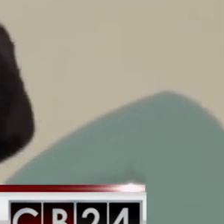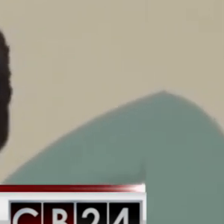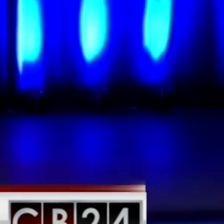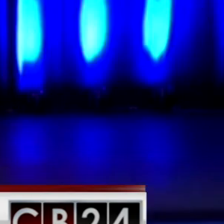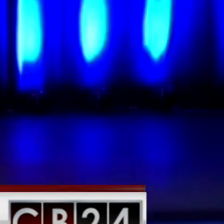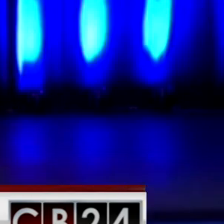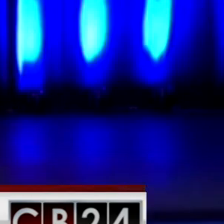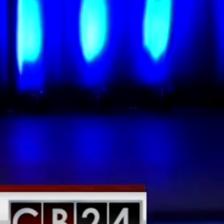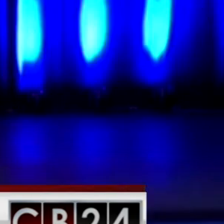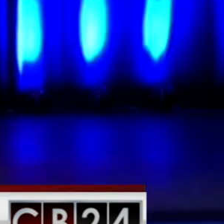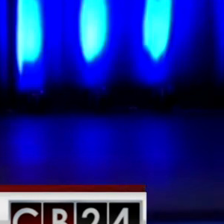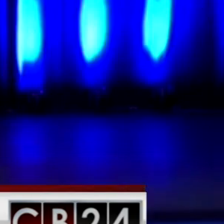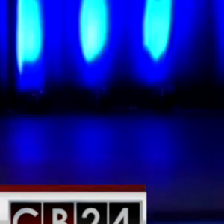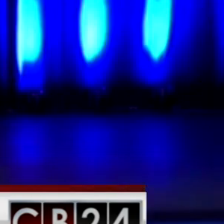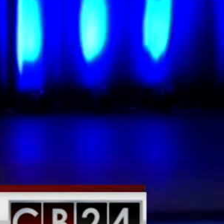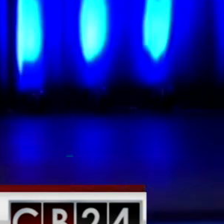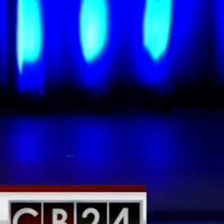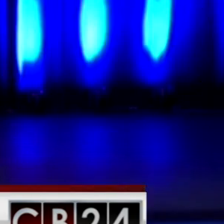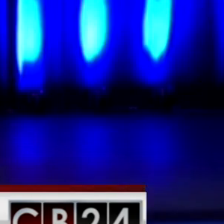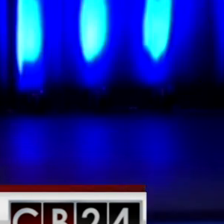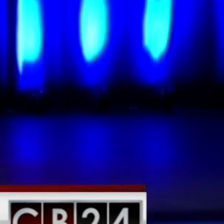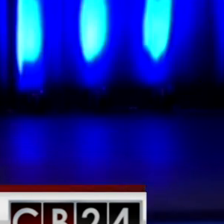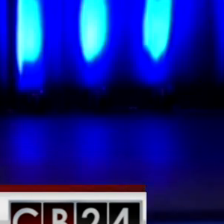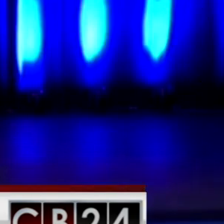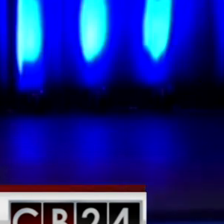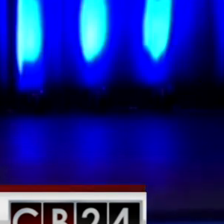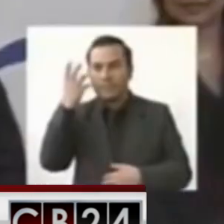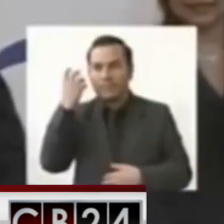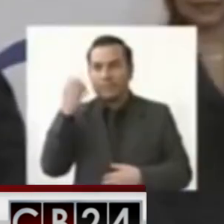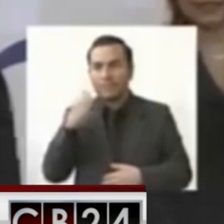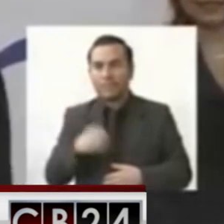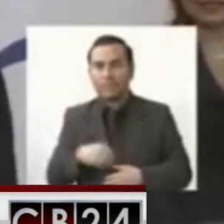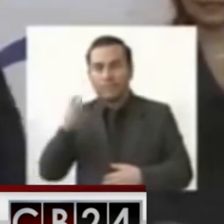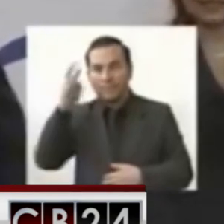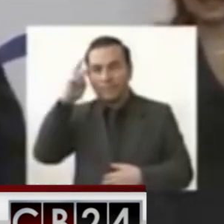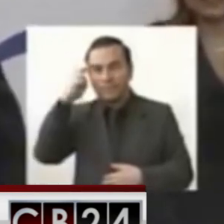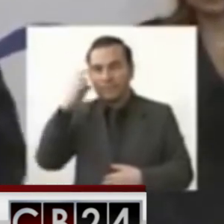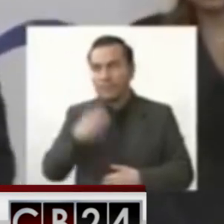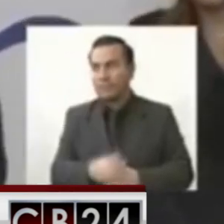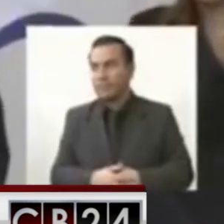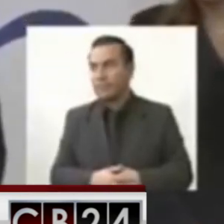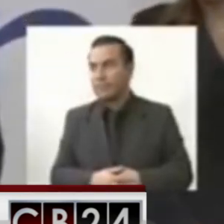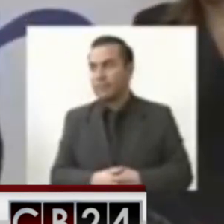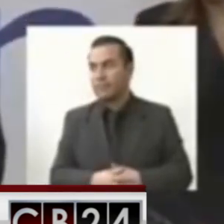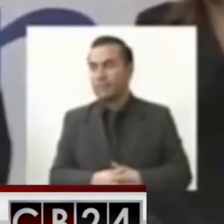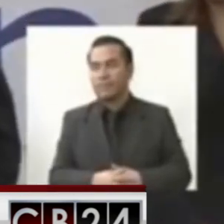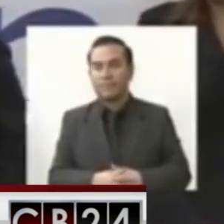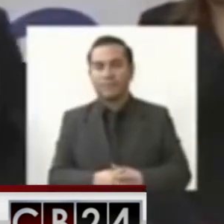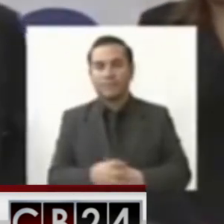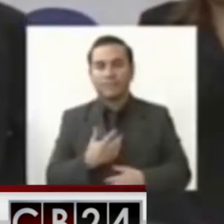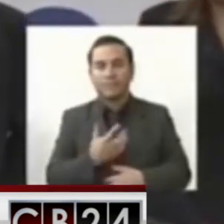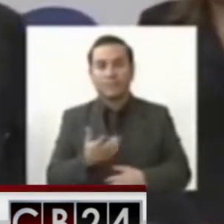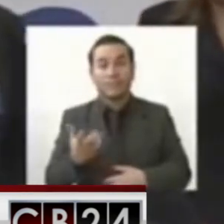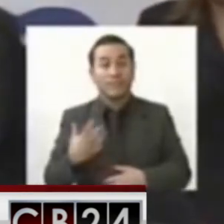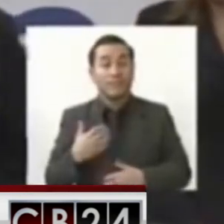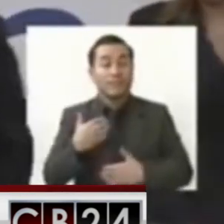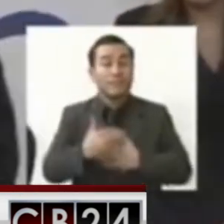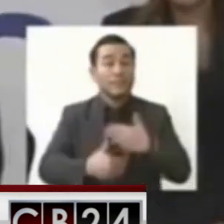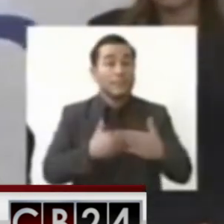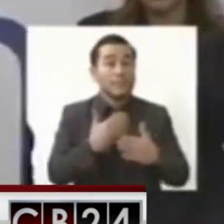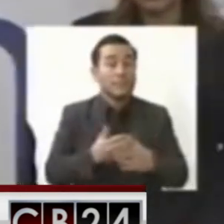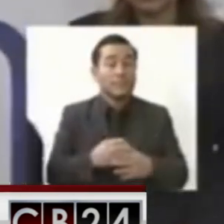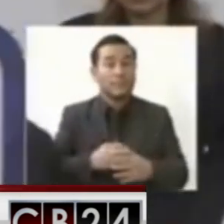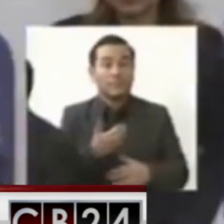le ha denunciado públicamente diversas situaciones que están ocurriendo en el órgano ejecutivo como la presunta contratación en instituciones de